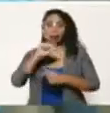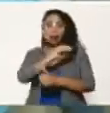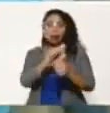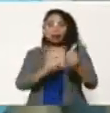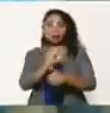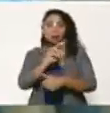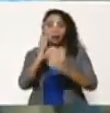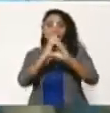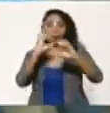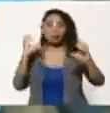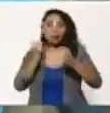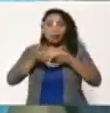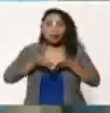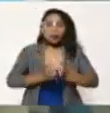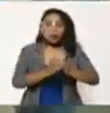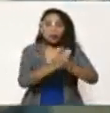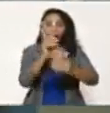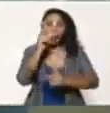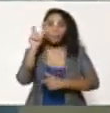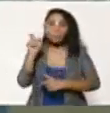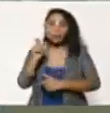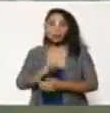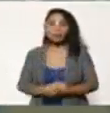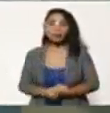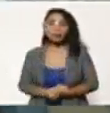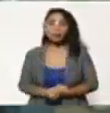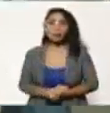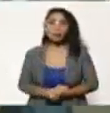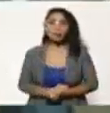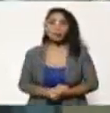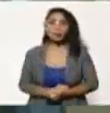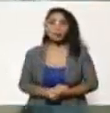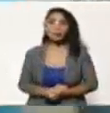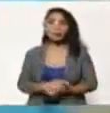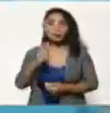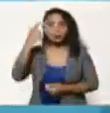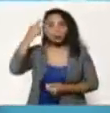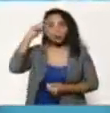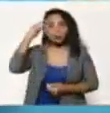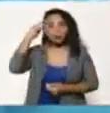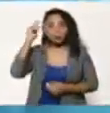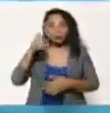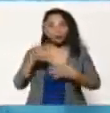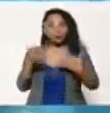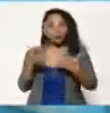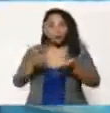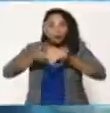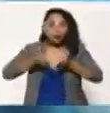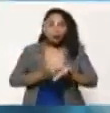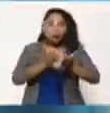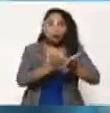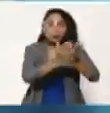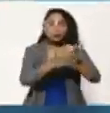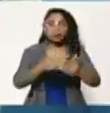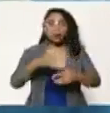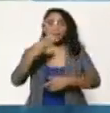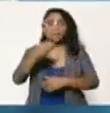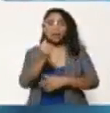transporte acuático edwin herrera balsa recordemos que el buque paraguaná